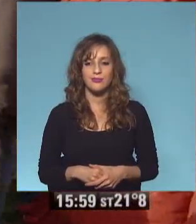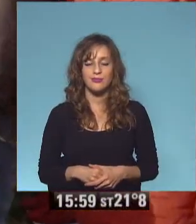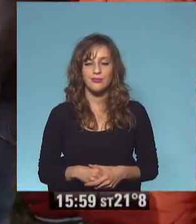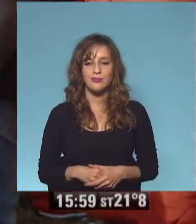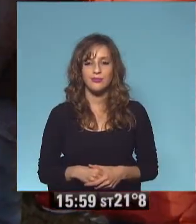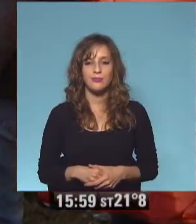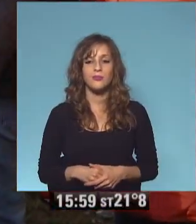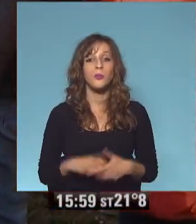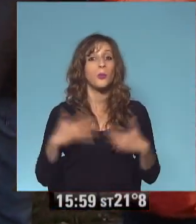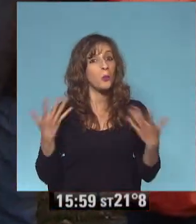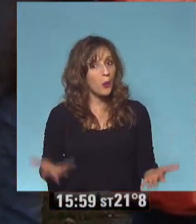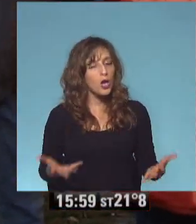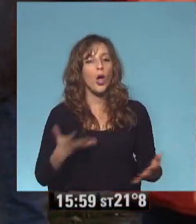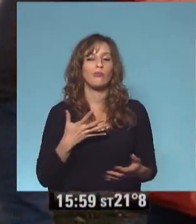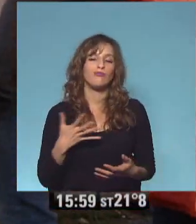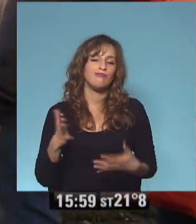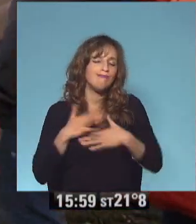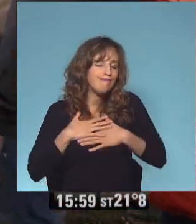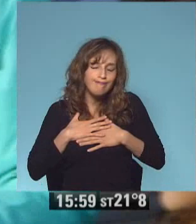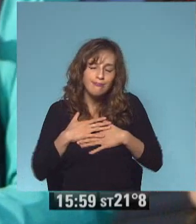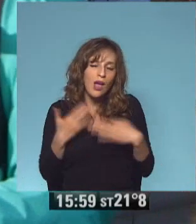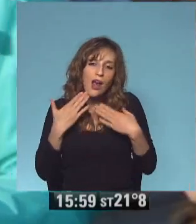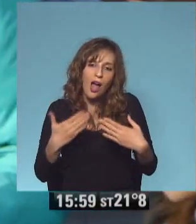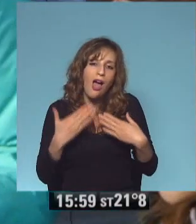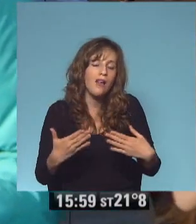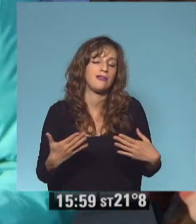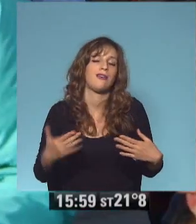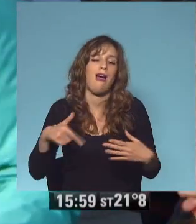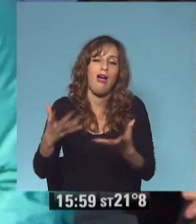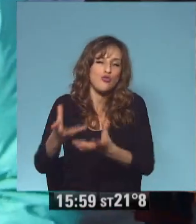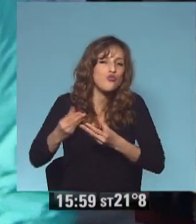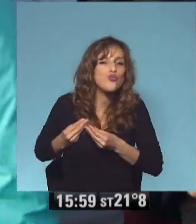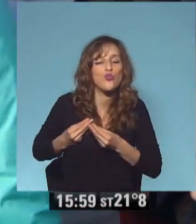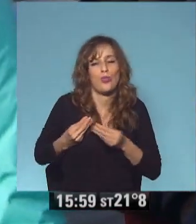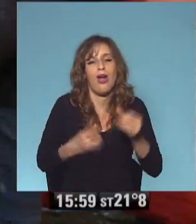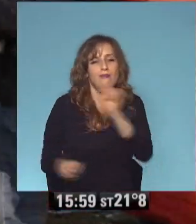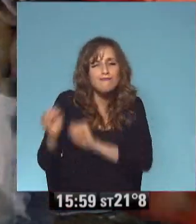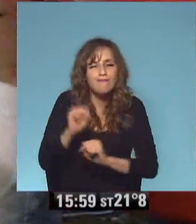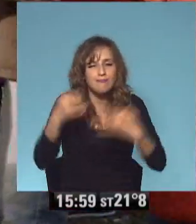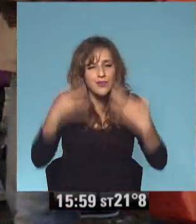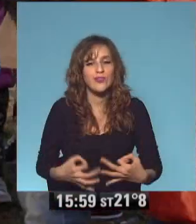Bueno, les queremos agradecer a todos por haberse sumado a limpiar acá la bahía encerrada